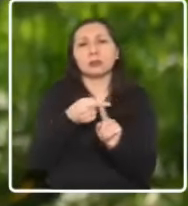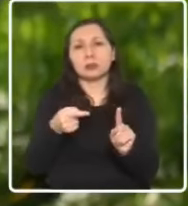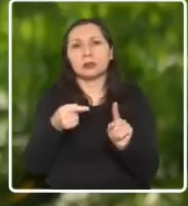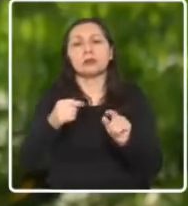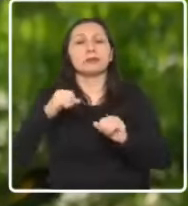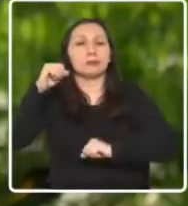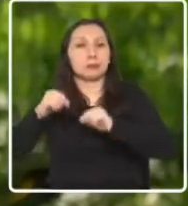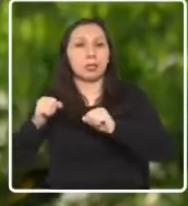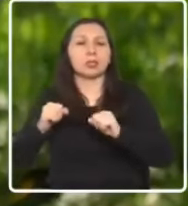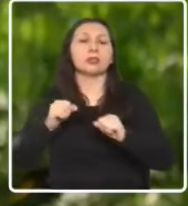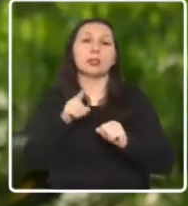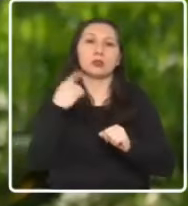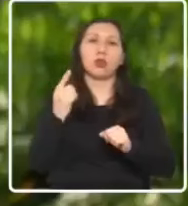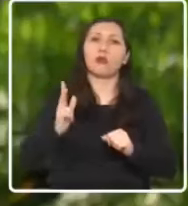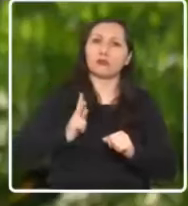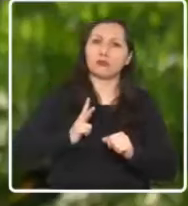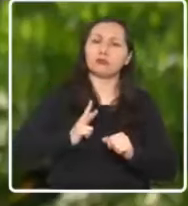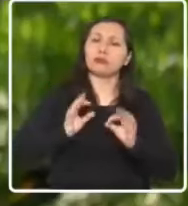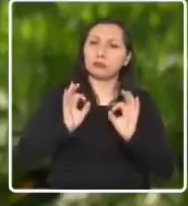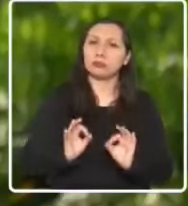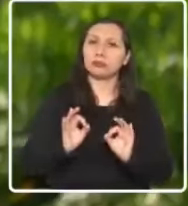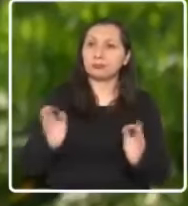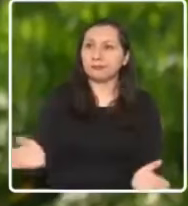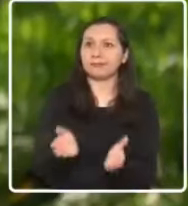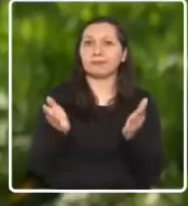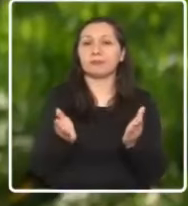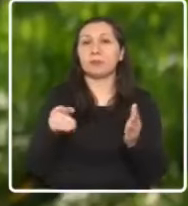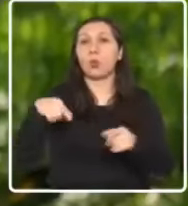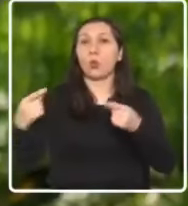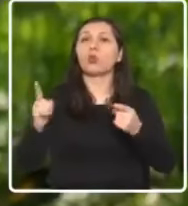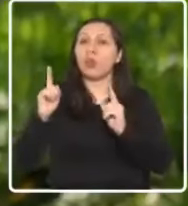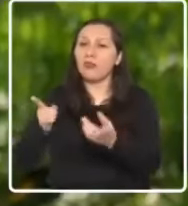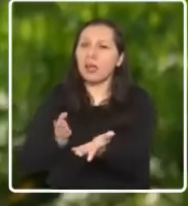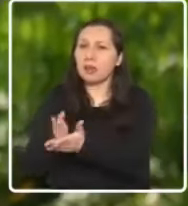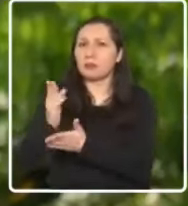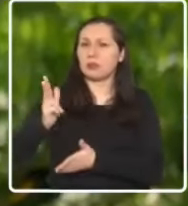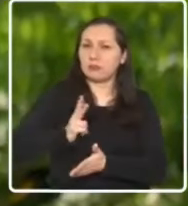las medianas empresas formalizadas, incentivando a su vez a la formalización.